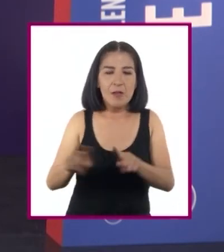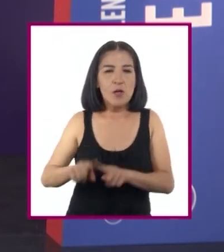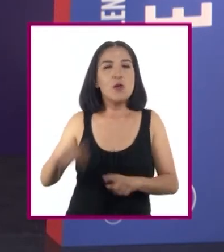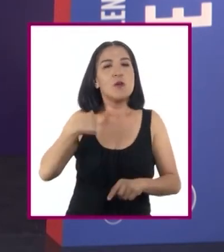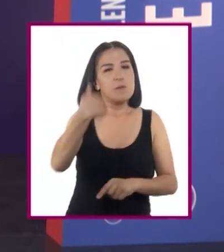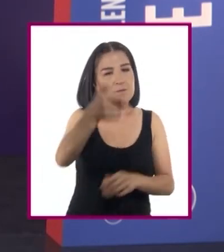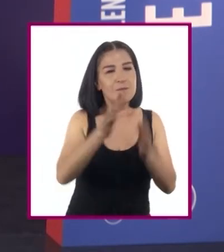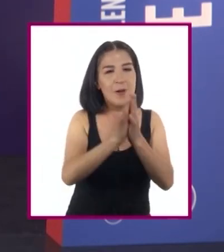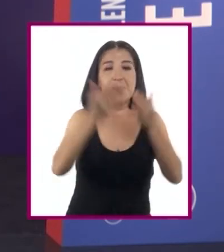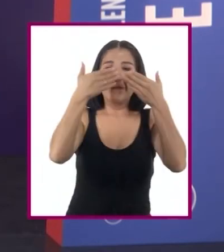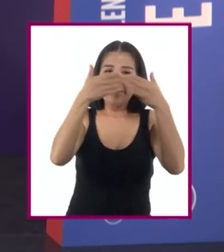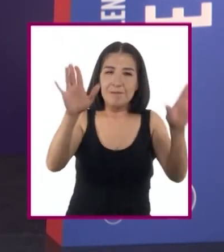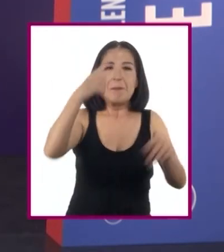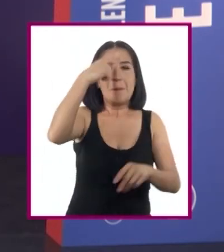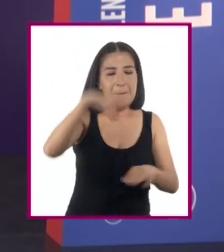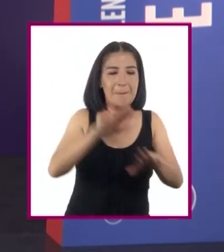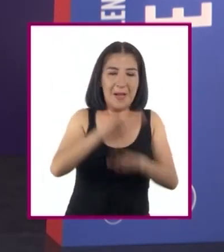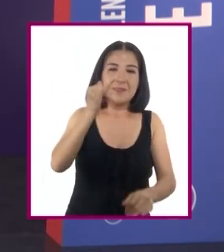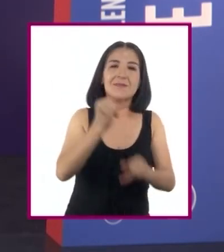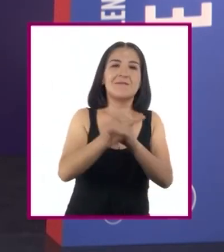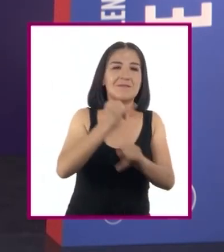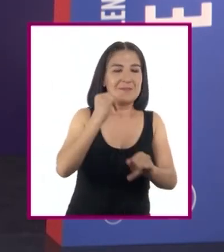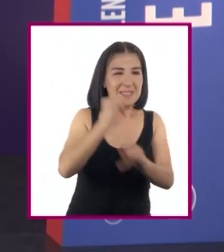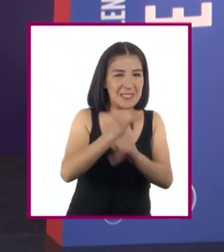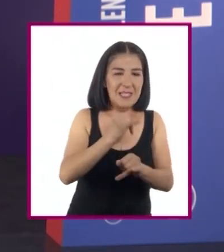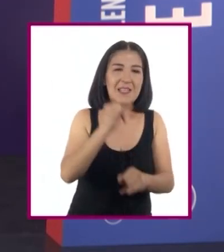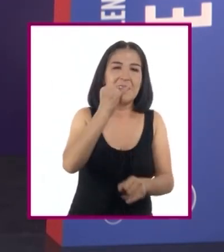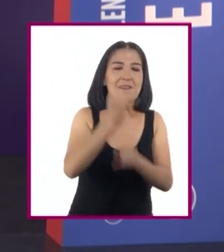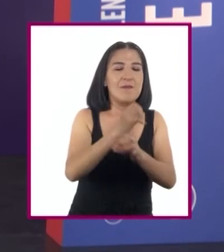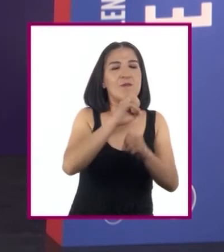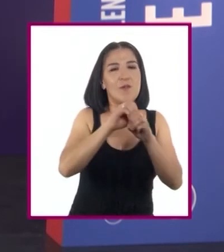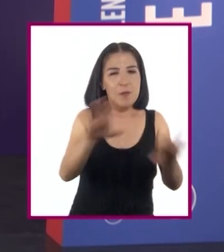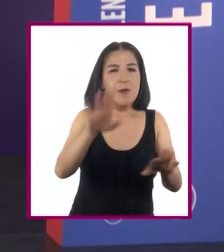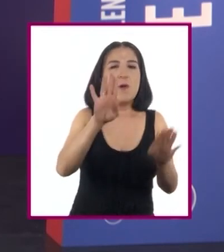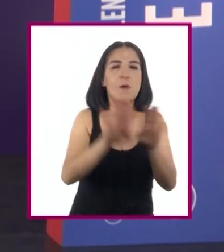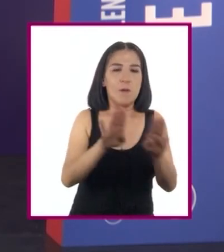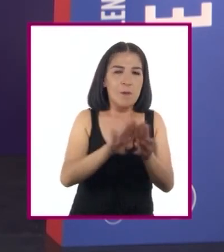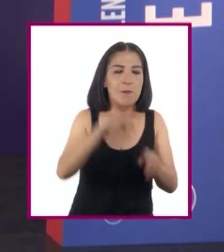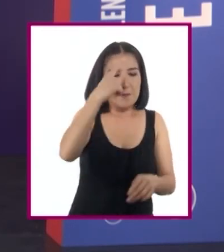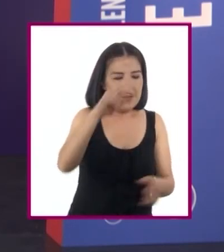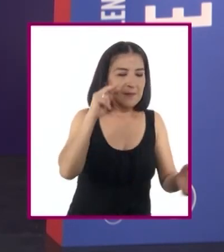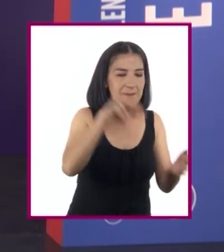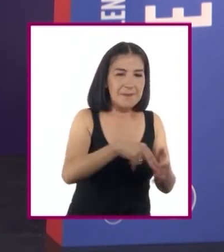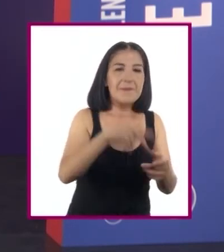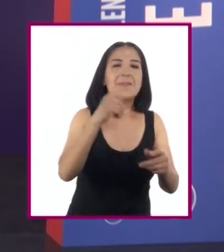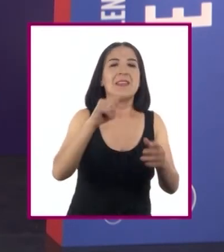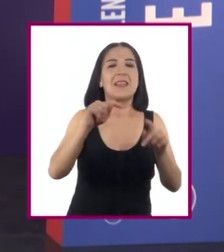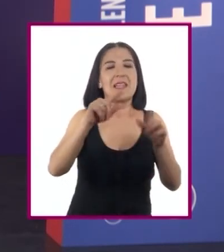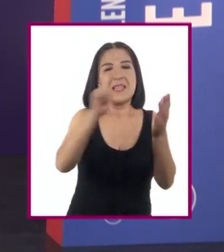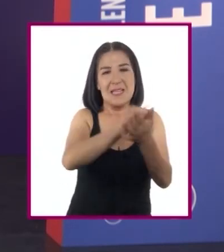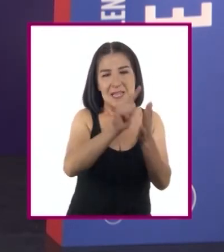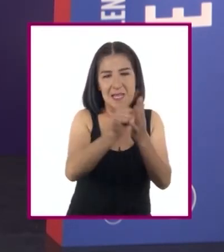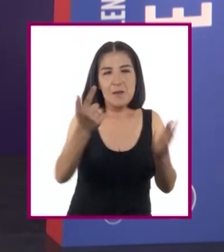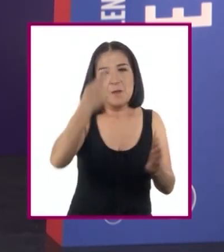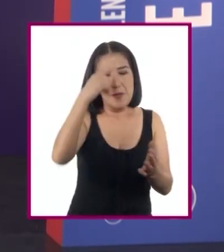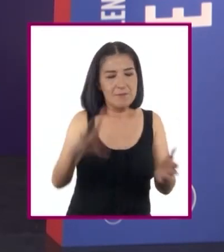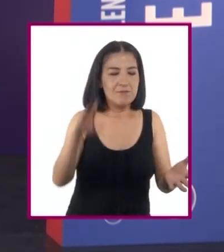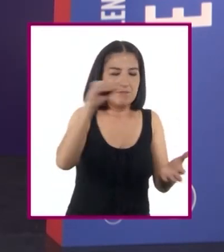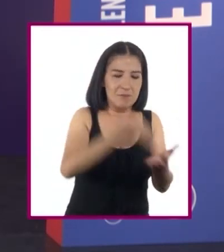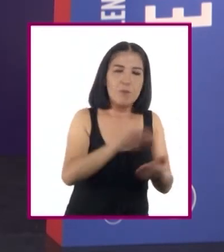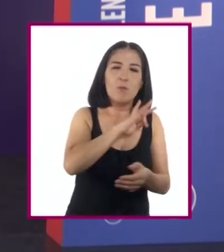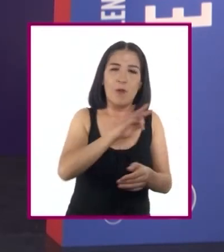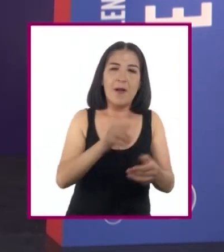ampliar la información del tema en su libro de texto y contrasten la información obtenida en distintos textos y la integren para